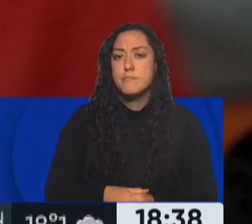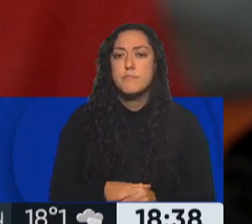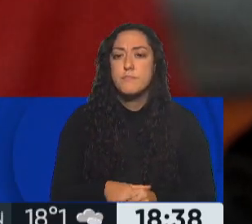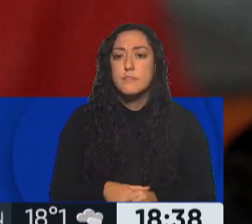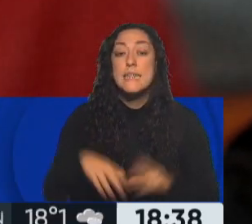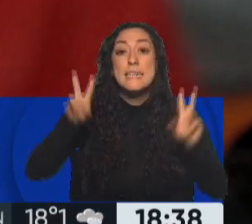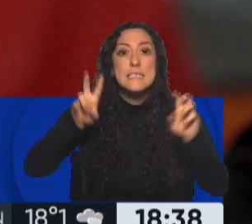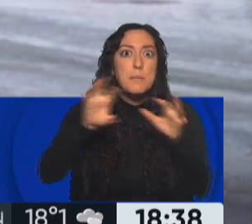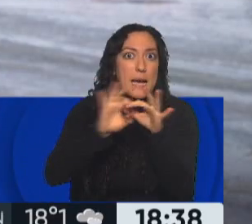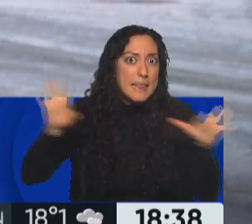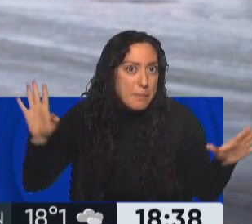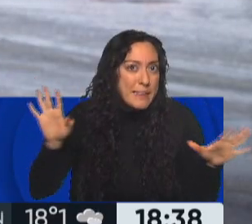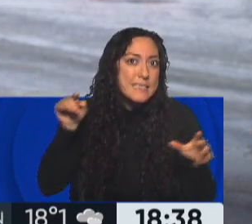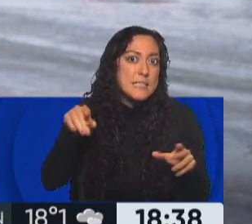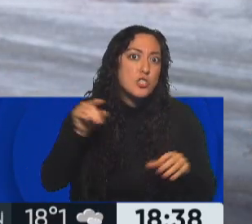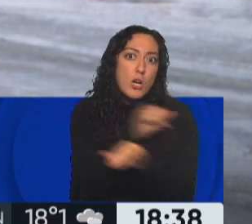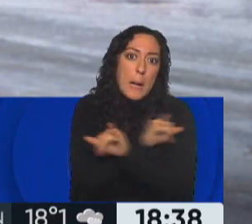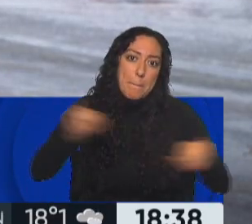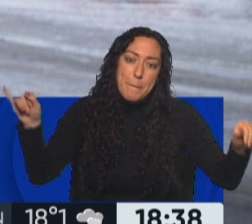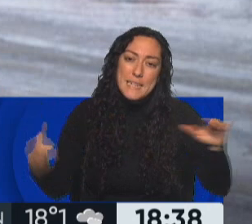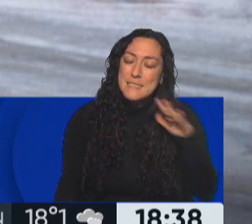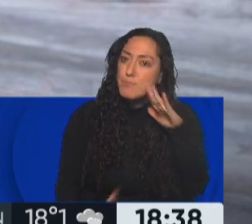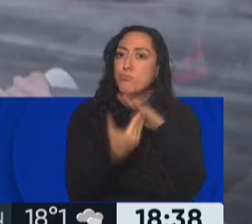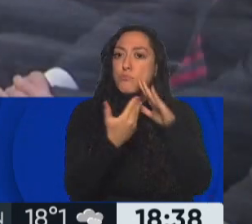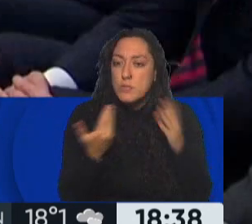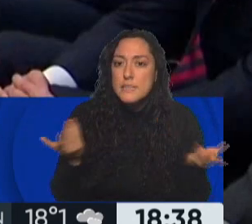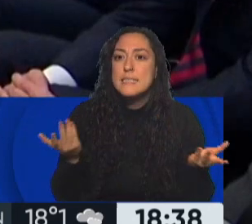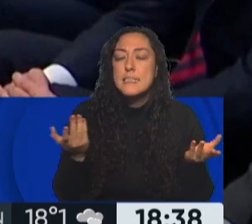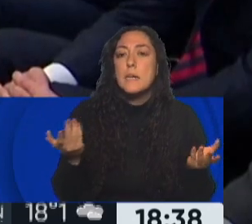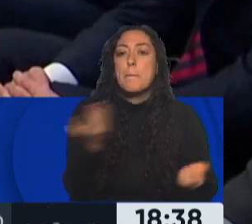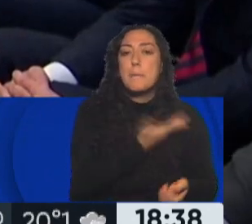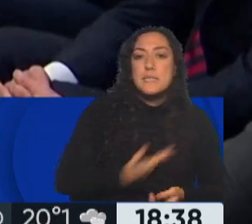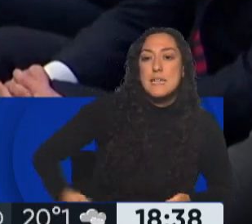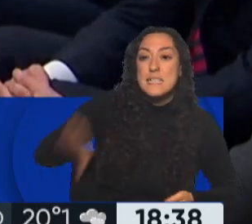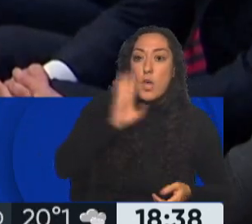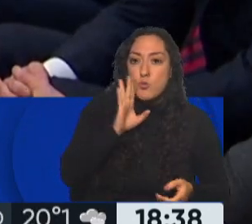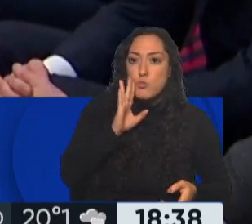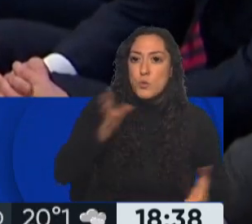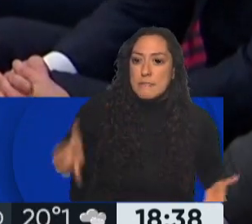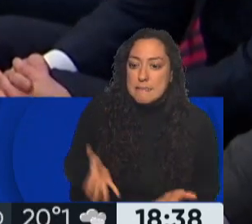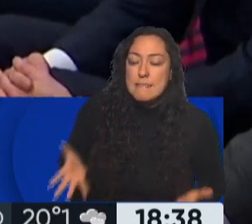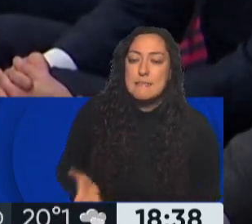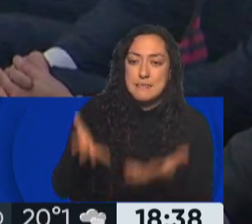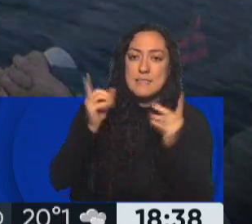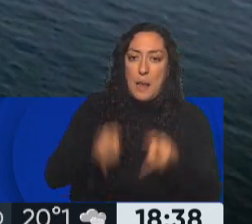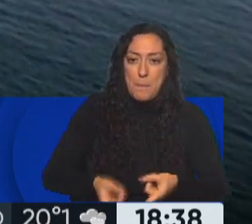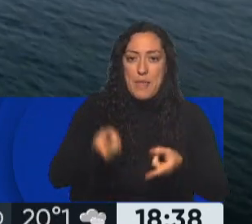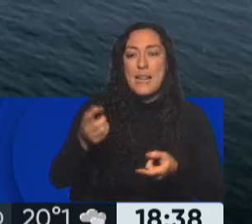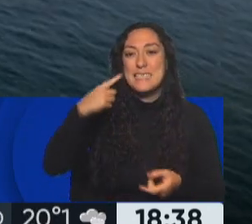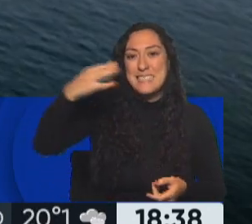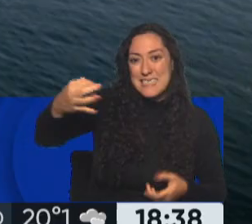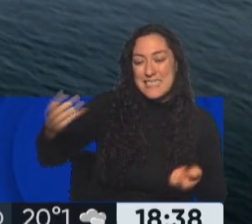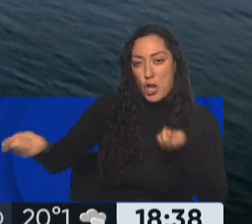de la independencia fue el eje de la campaña, reavivada por las pretensiones del presidente de Estados Unidos, Donald Trump, de controlar la